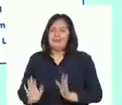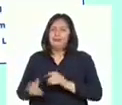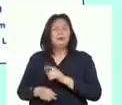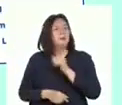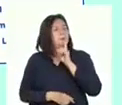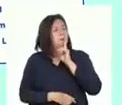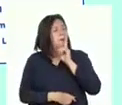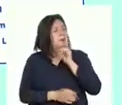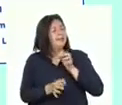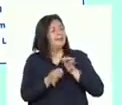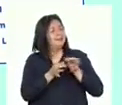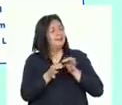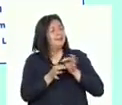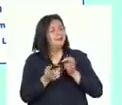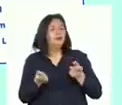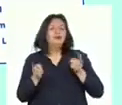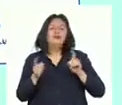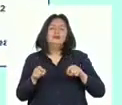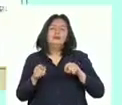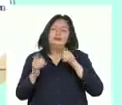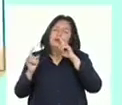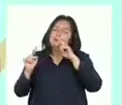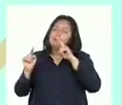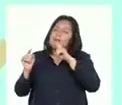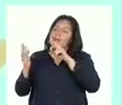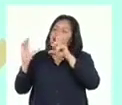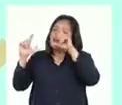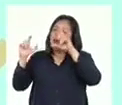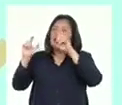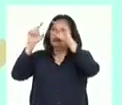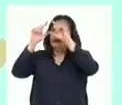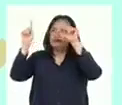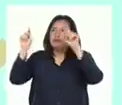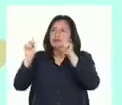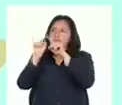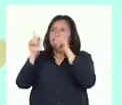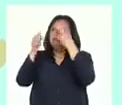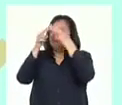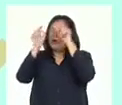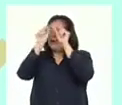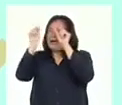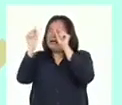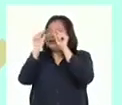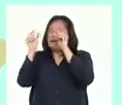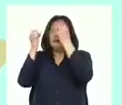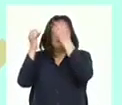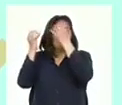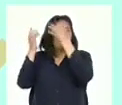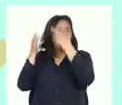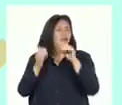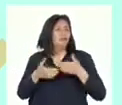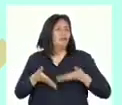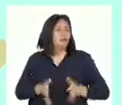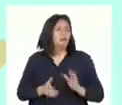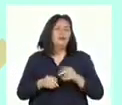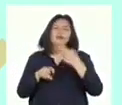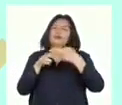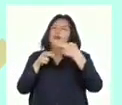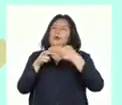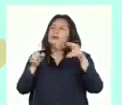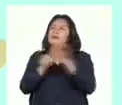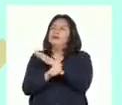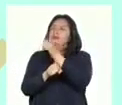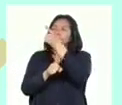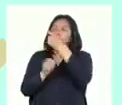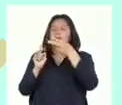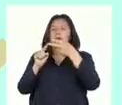Su padre le ha explicado que al lado de la foto está una cartilla con todos los datos de su nacimiento. Está su nombre